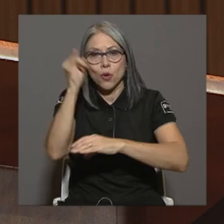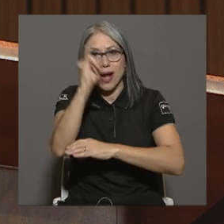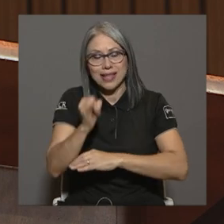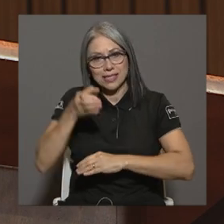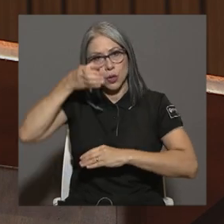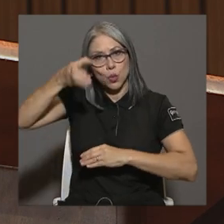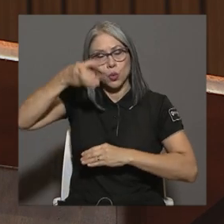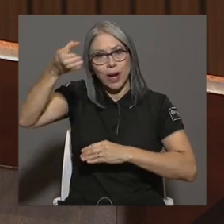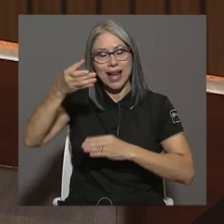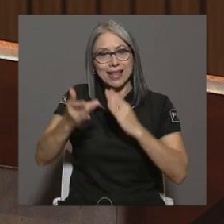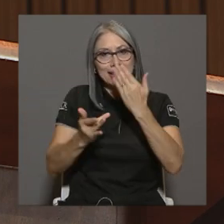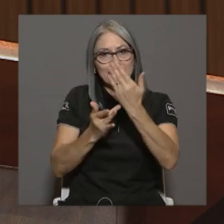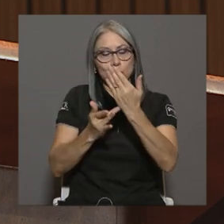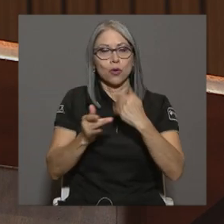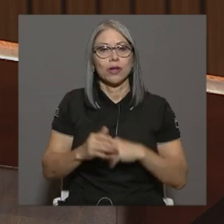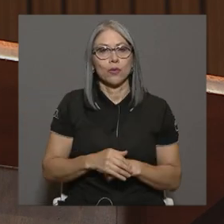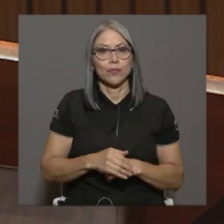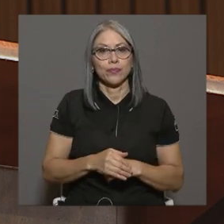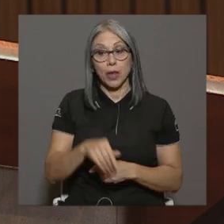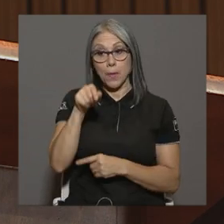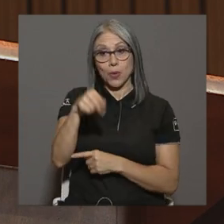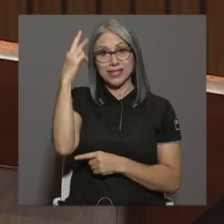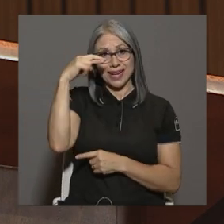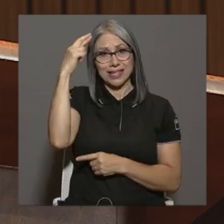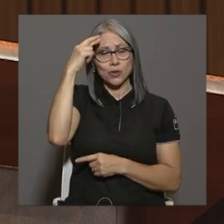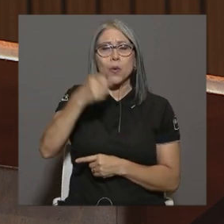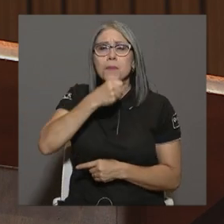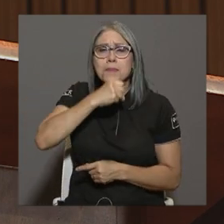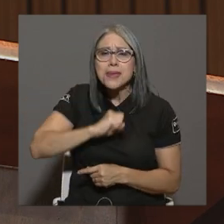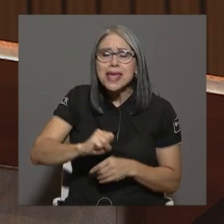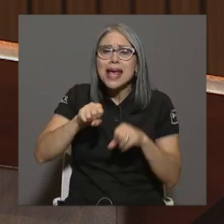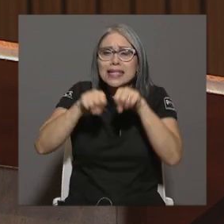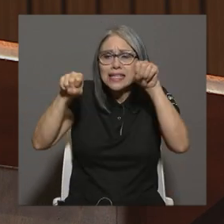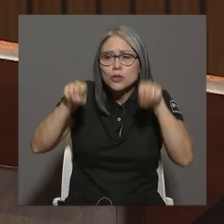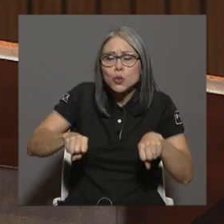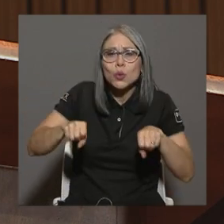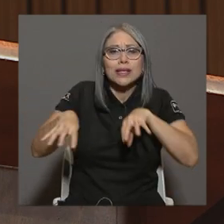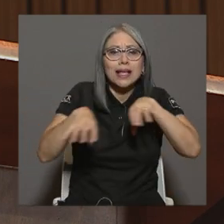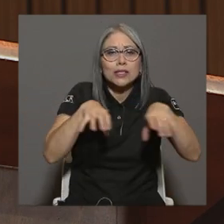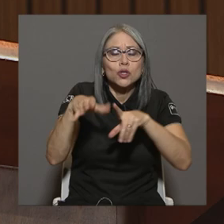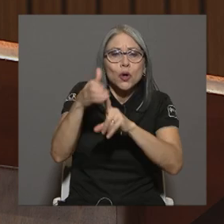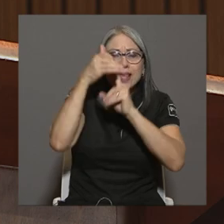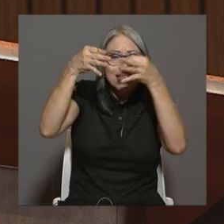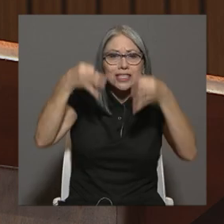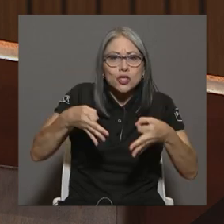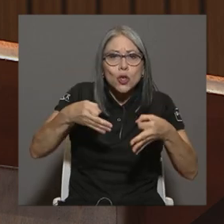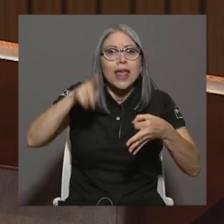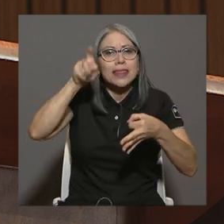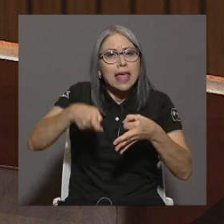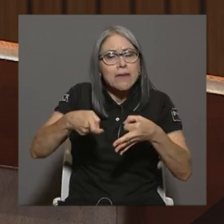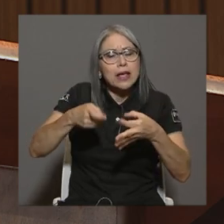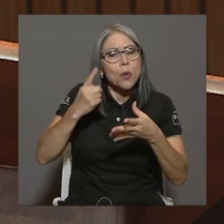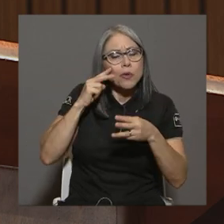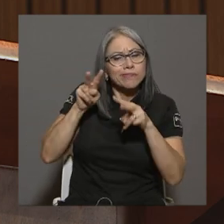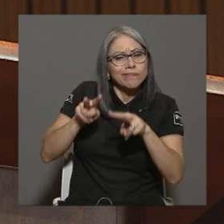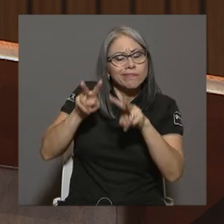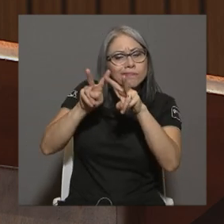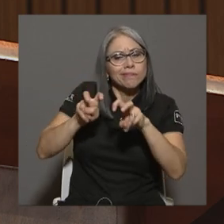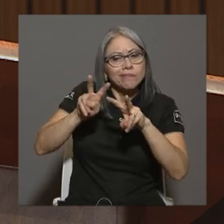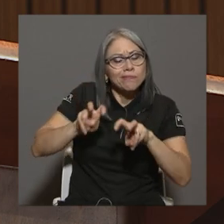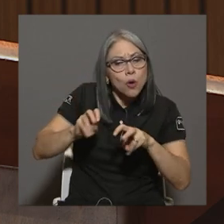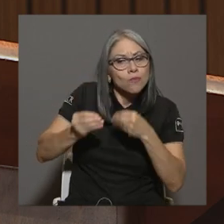y tecnológico. Por ello, las viejas estructuras de acción y decisión deben pasar por un repensar crítico